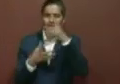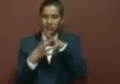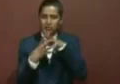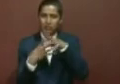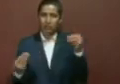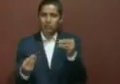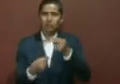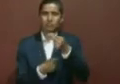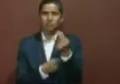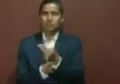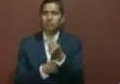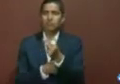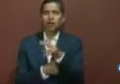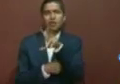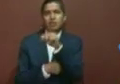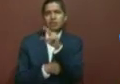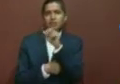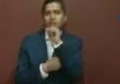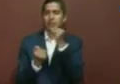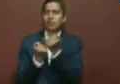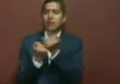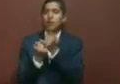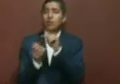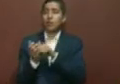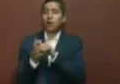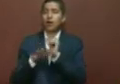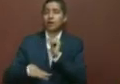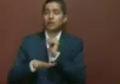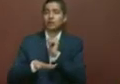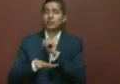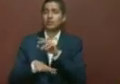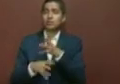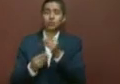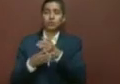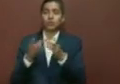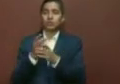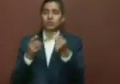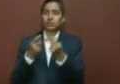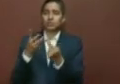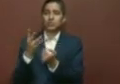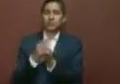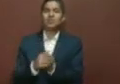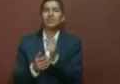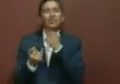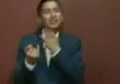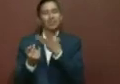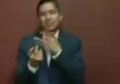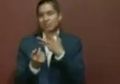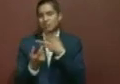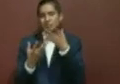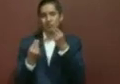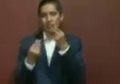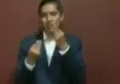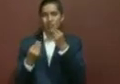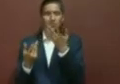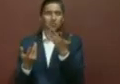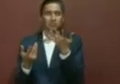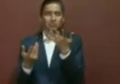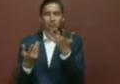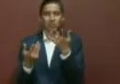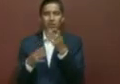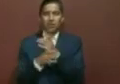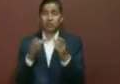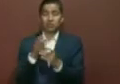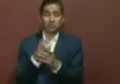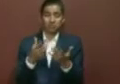soluciones, porque tampoco es una sola, se requieren muchas cosas. Está vinculado con muchas variables el tema de